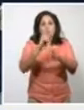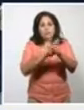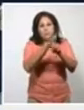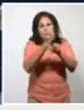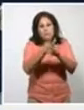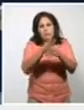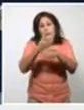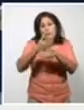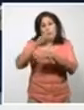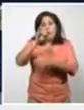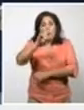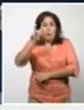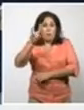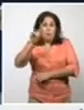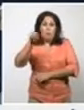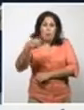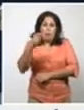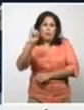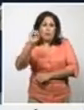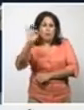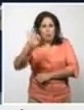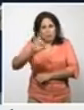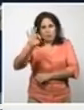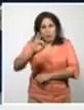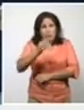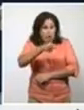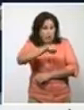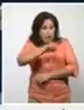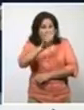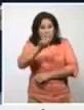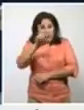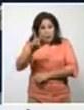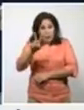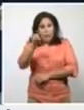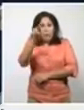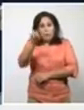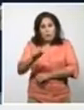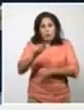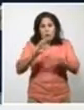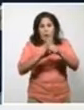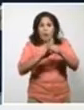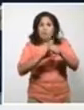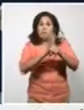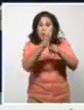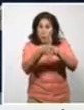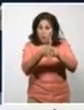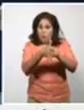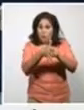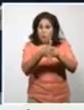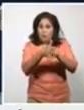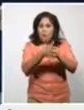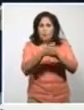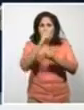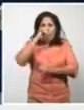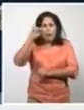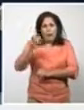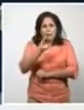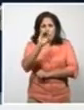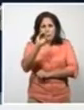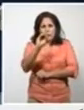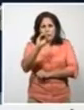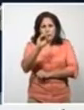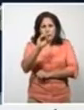49,6%. Ayer los 22 casos, El menor de 60 años fue el que tuvo